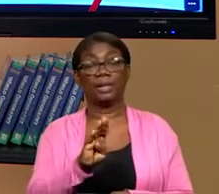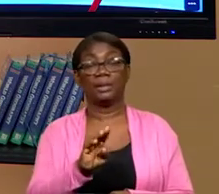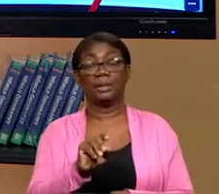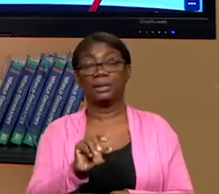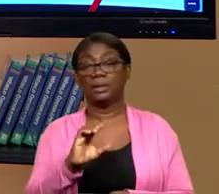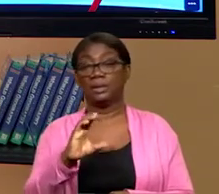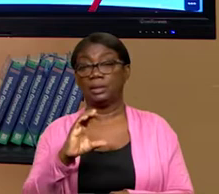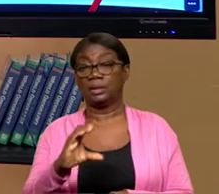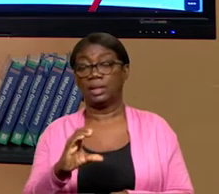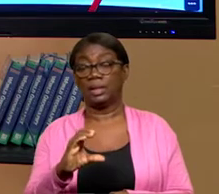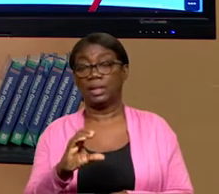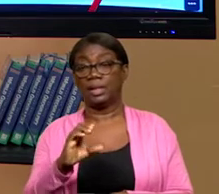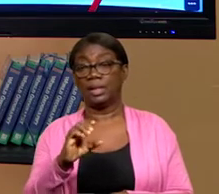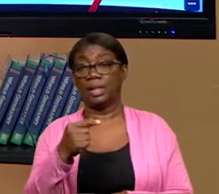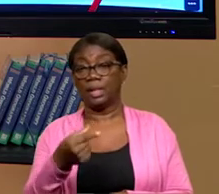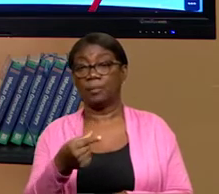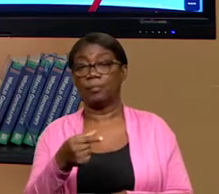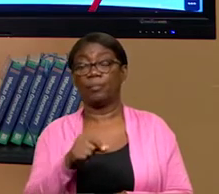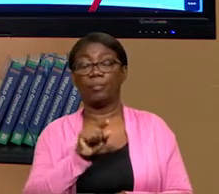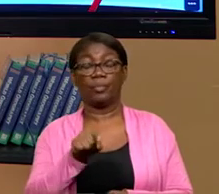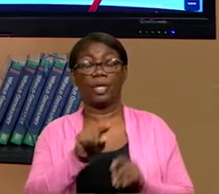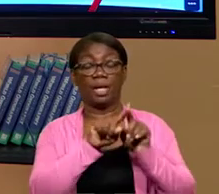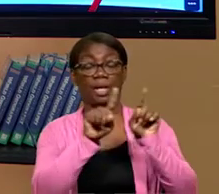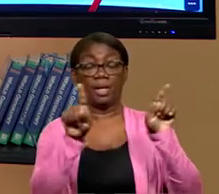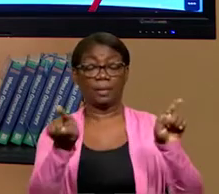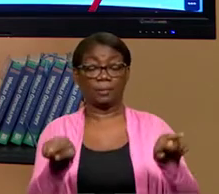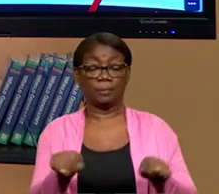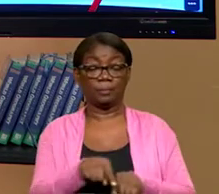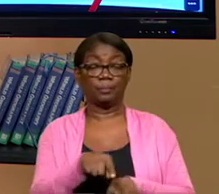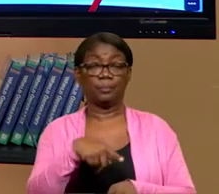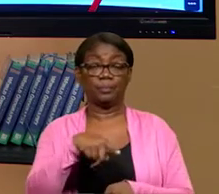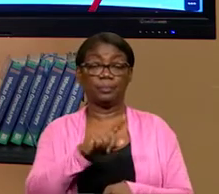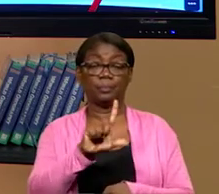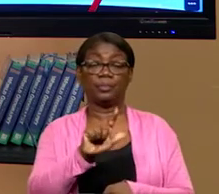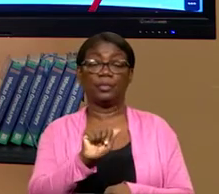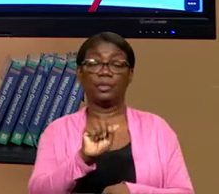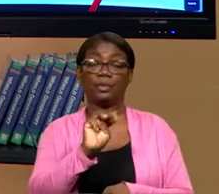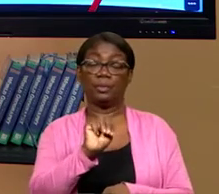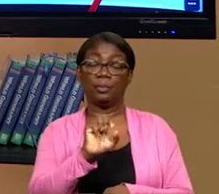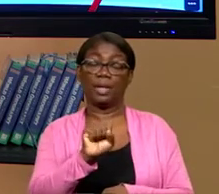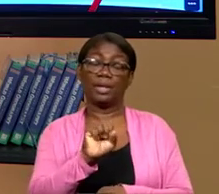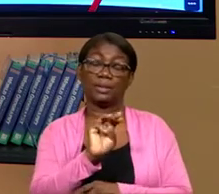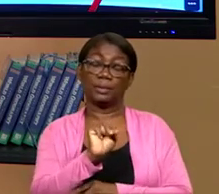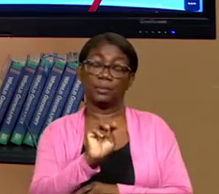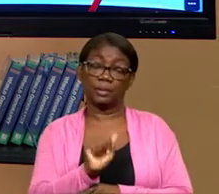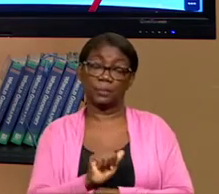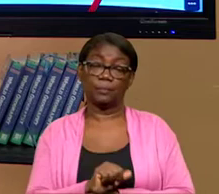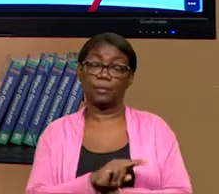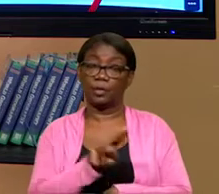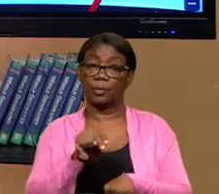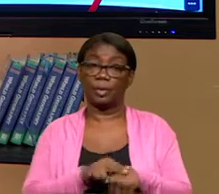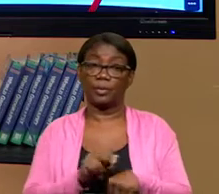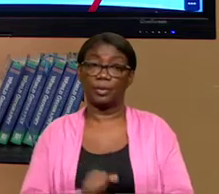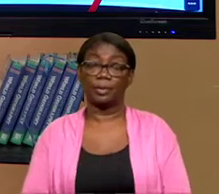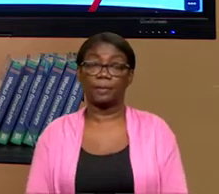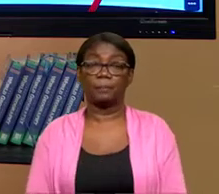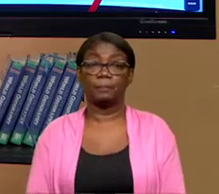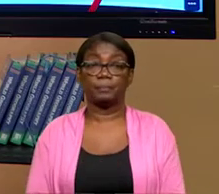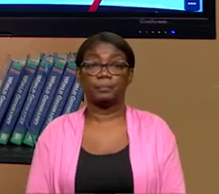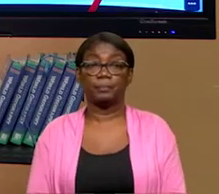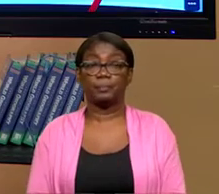casos tipo plasma, y la amplificación de las señales de audio procesadas, ¿ok? Normalmente